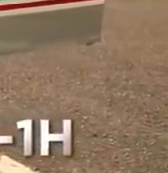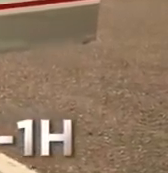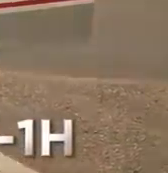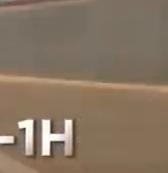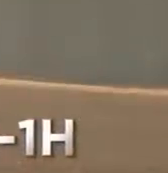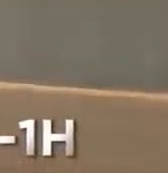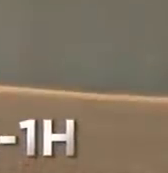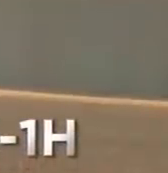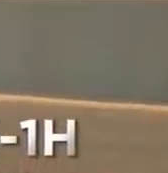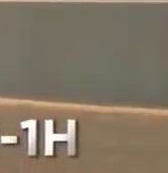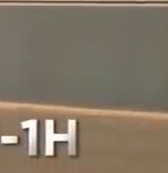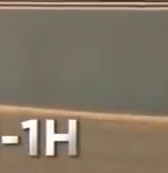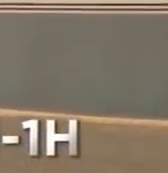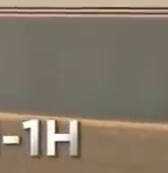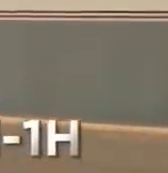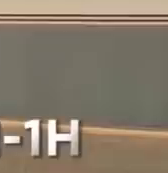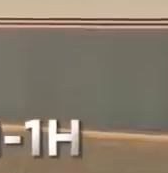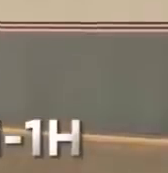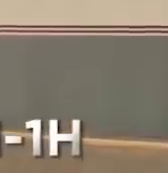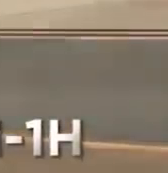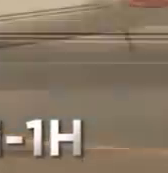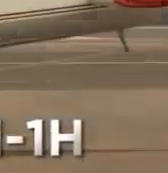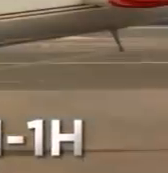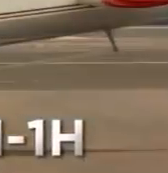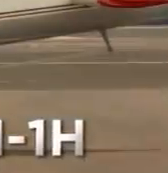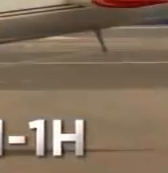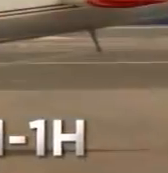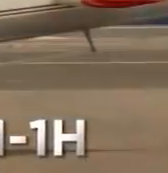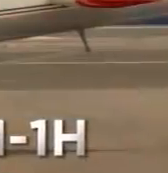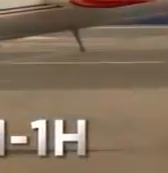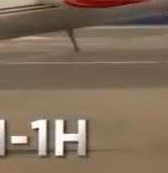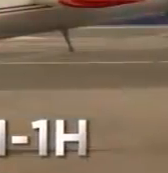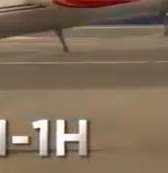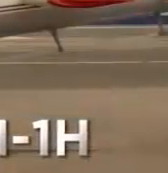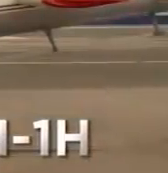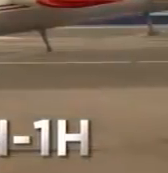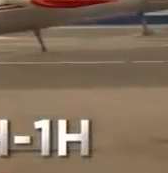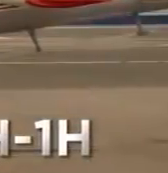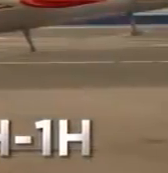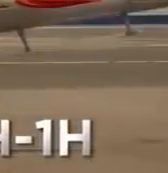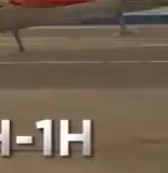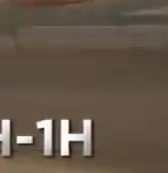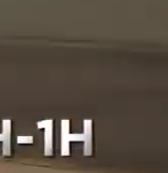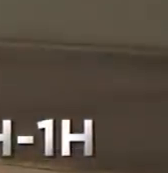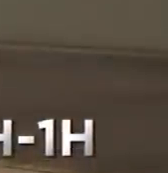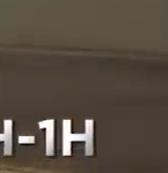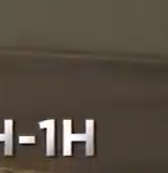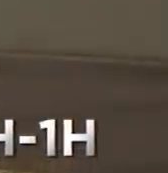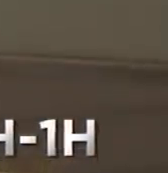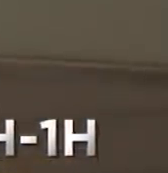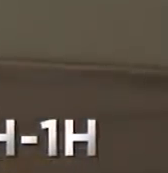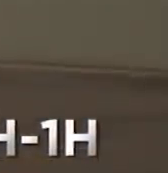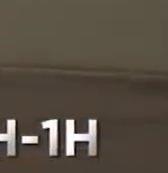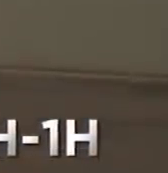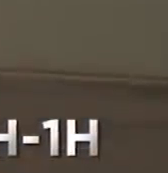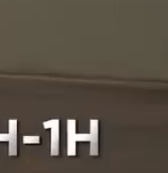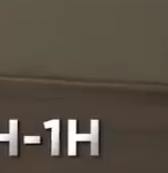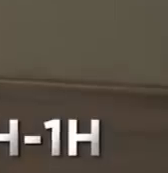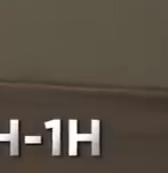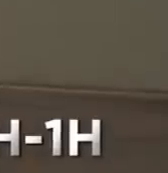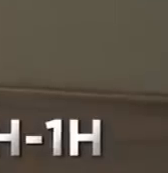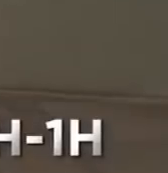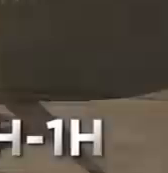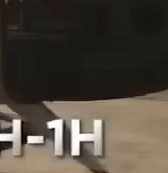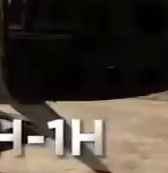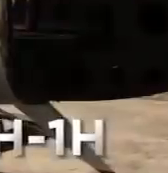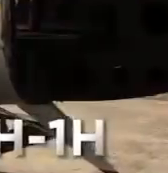En esta evaluación participaron expertos de la Secretaría de Comunicaciones y Transportes y personal adscrito